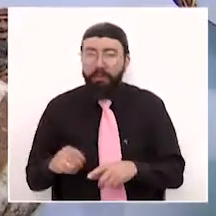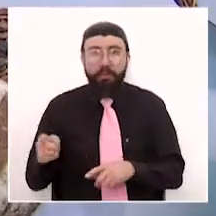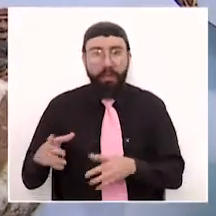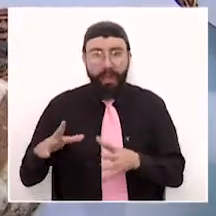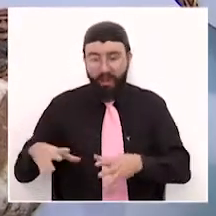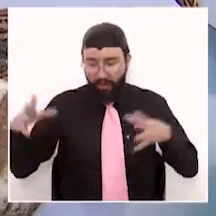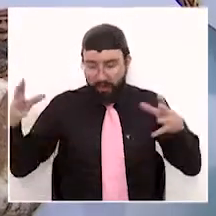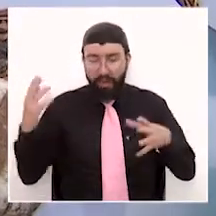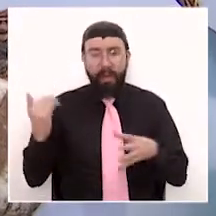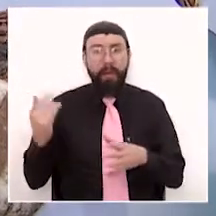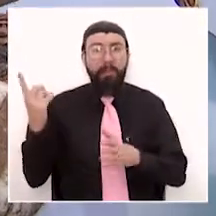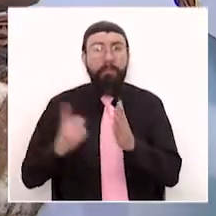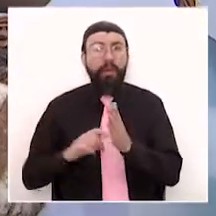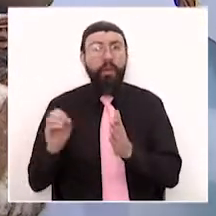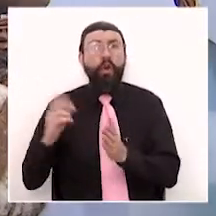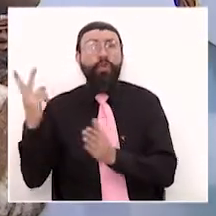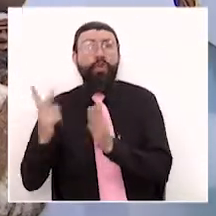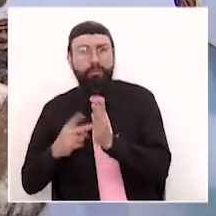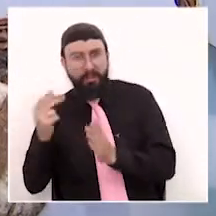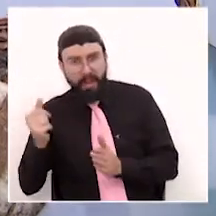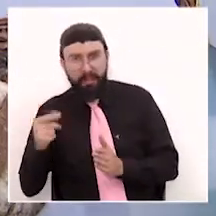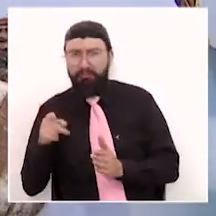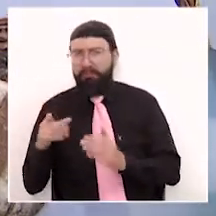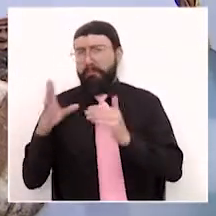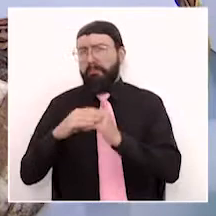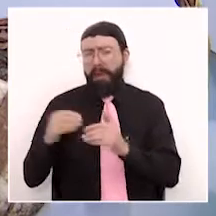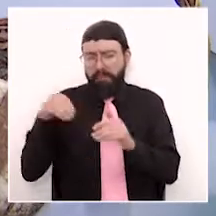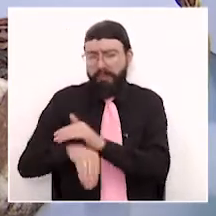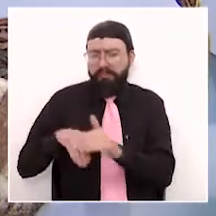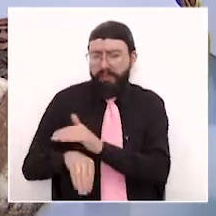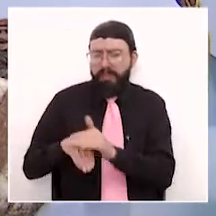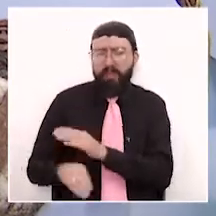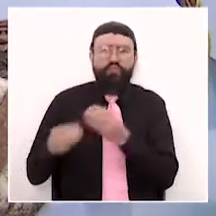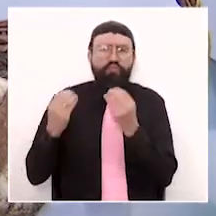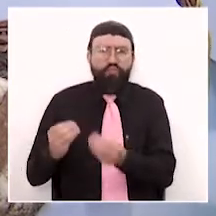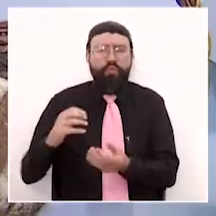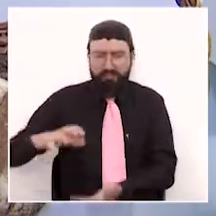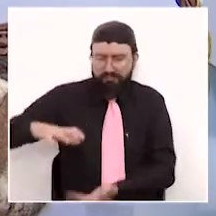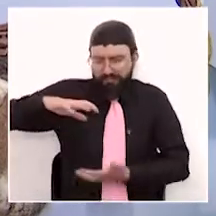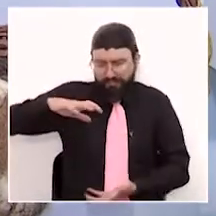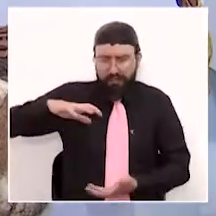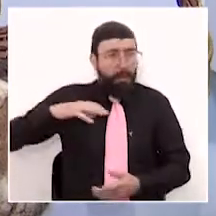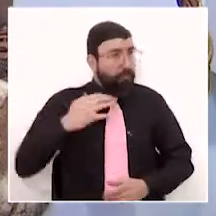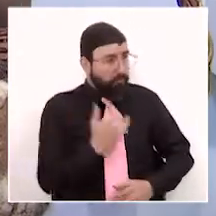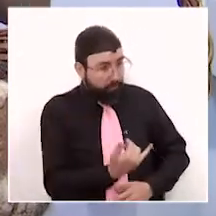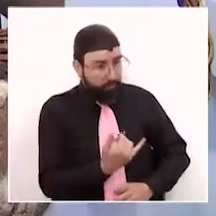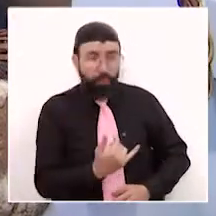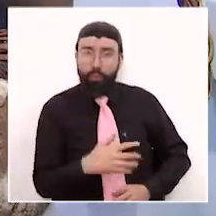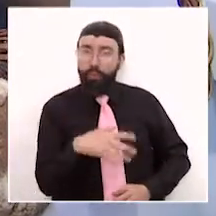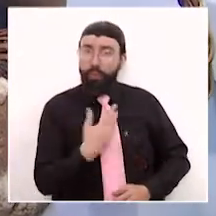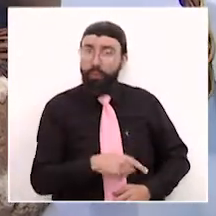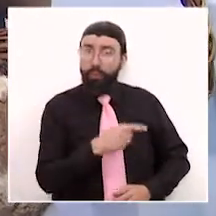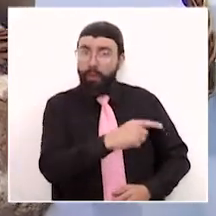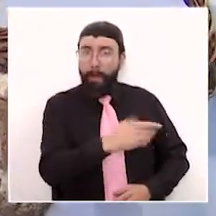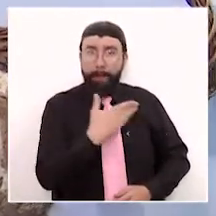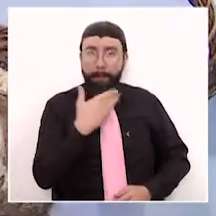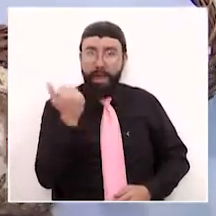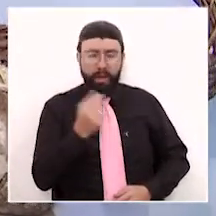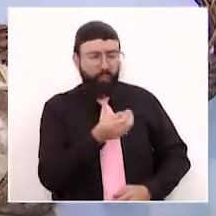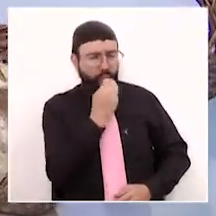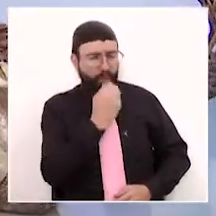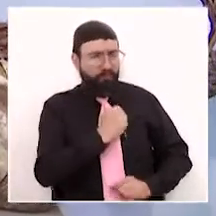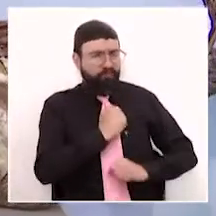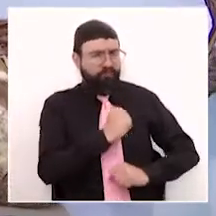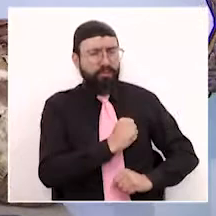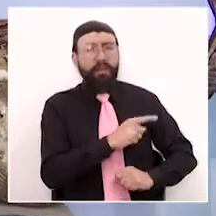por 1,000 o 2,000 pesos, y entender que este pan es más valorado, es un pan que nos va a aportar muchísimo más. Y